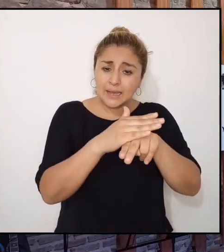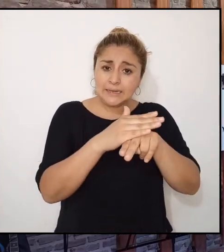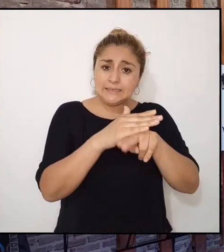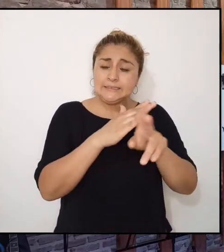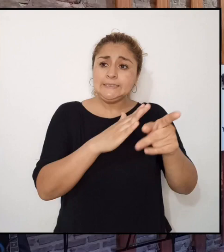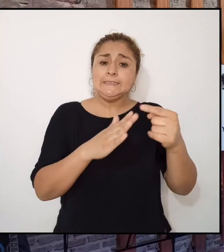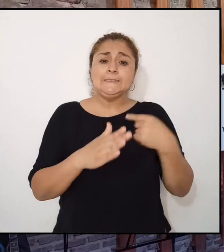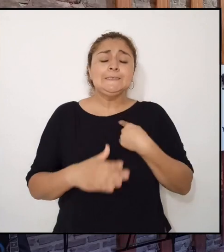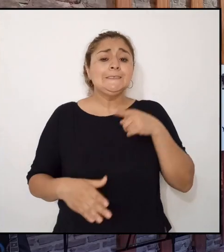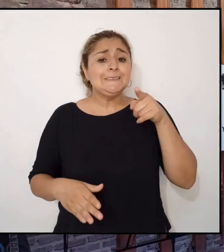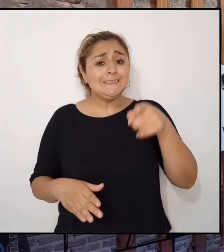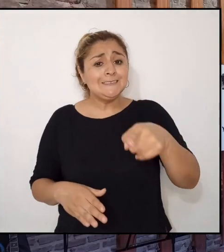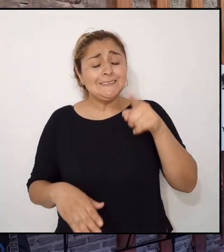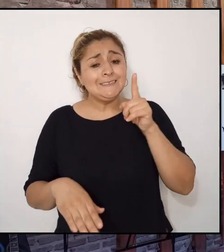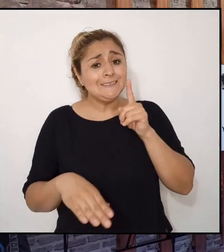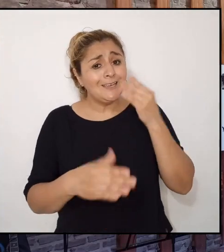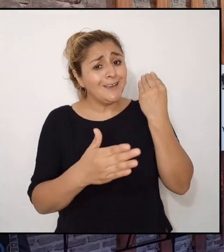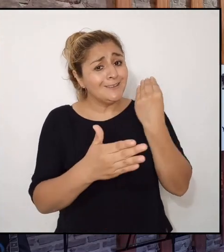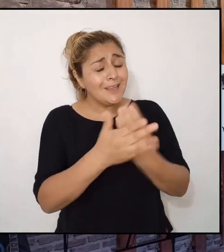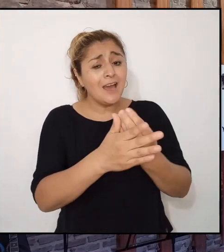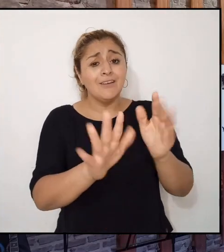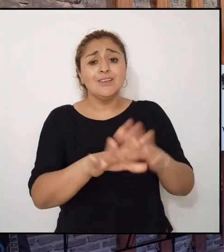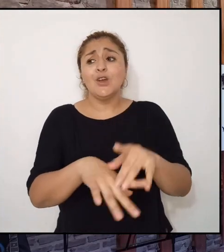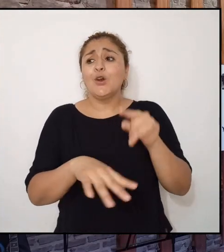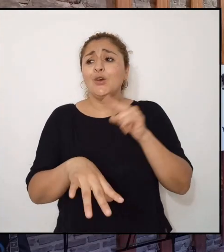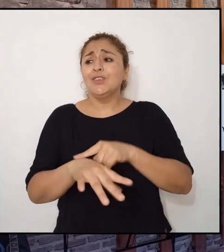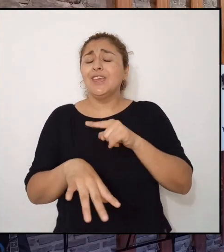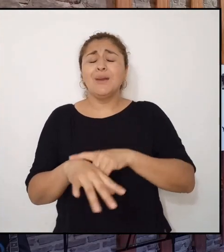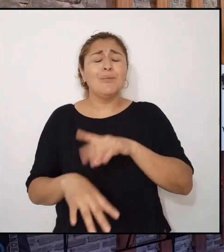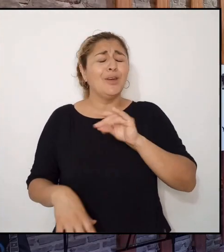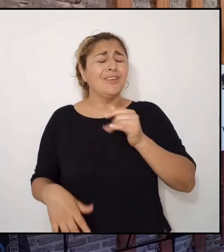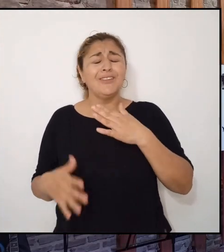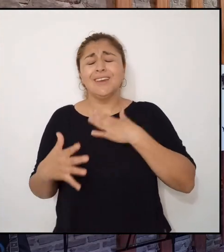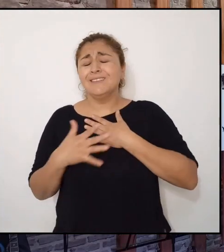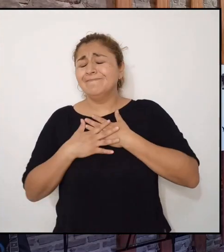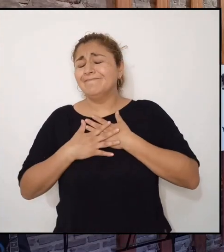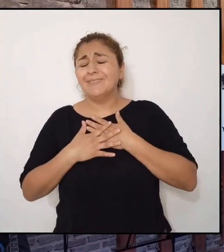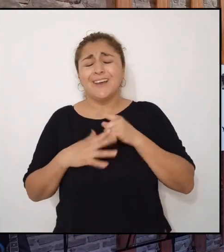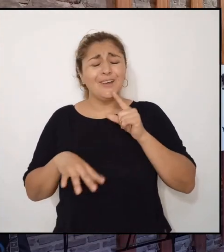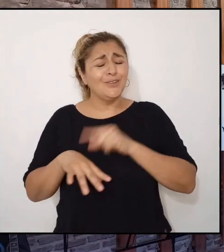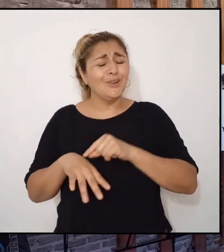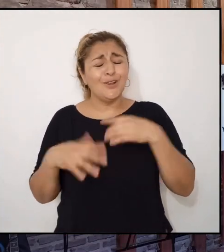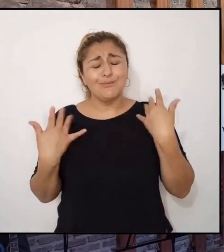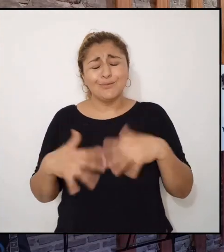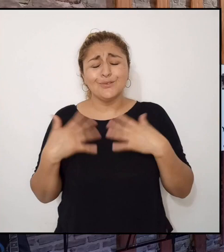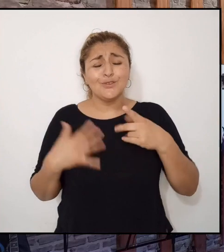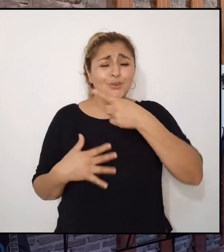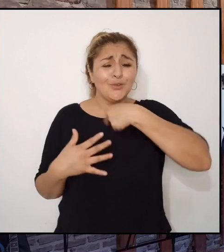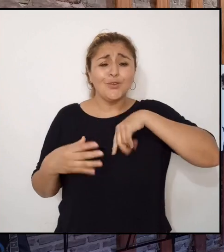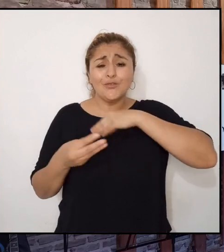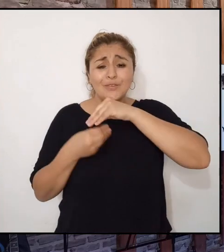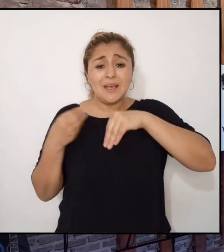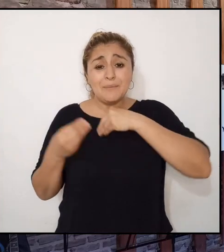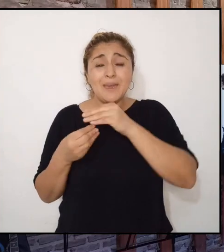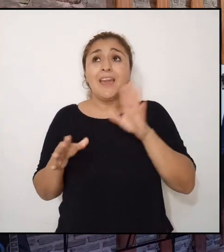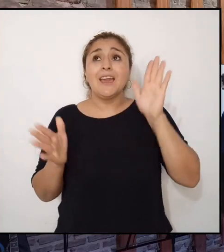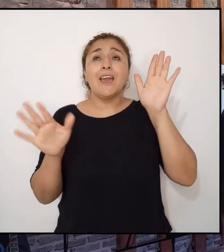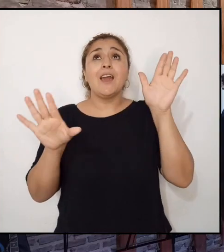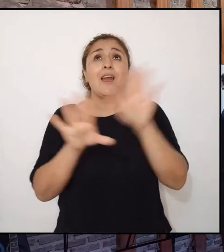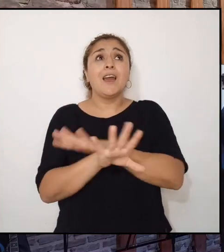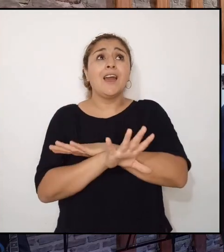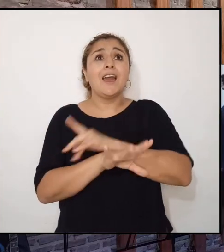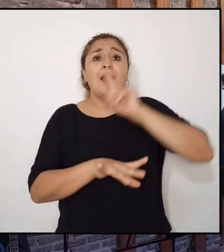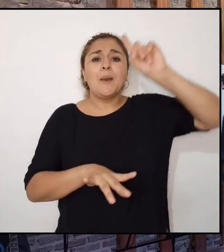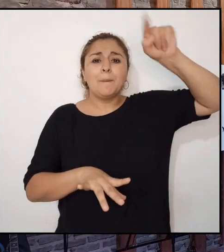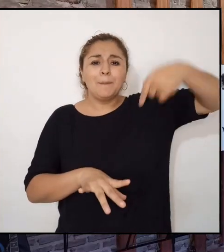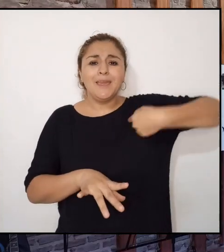y en ese momento viene a mi mente un texto bíblico que era: vosotros estáis sentados en